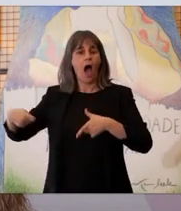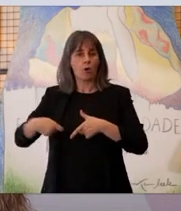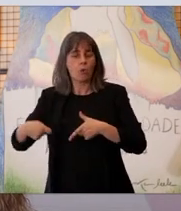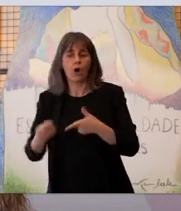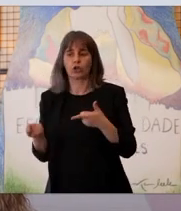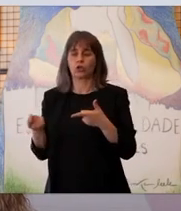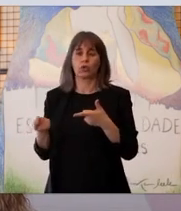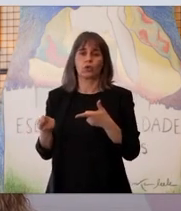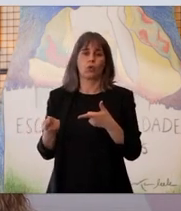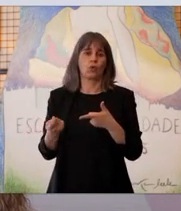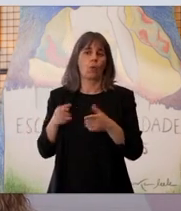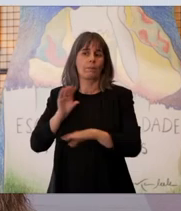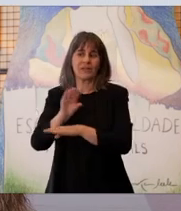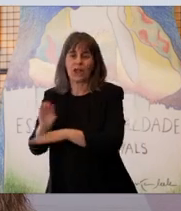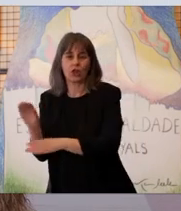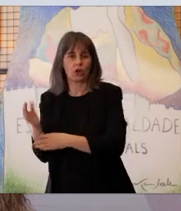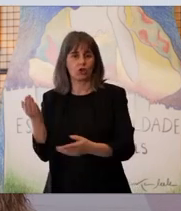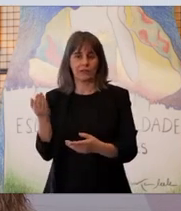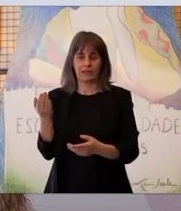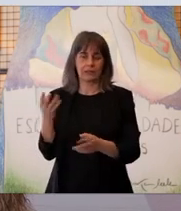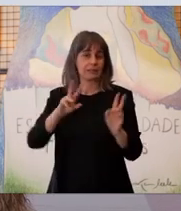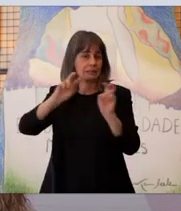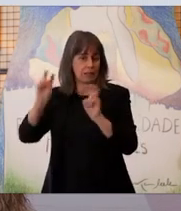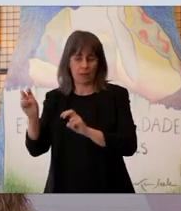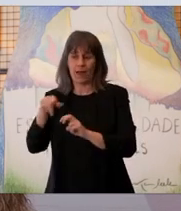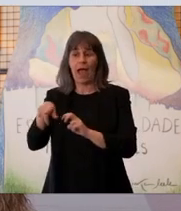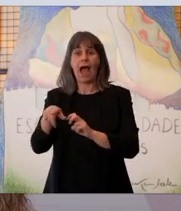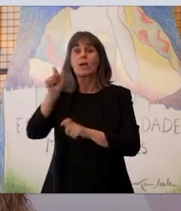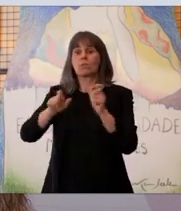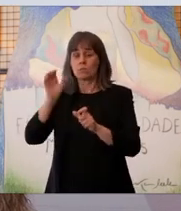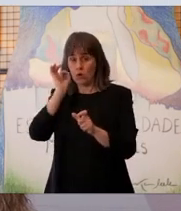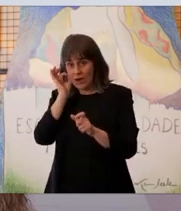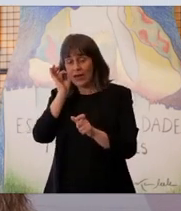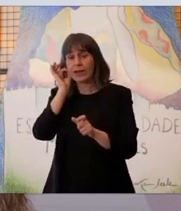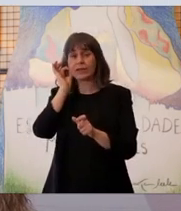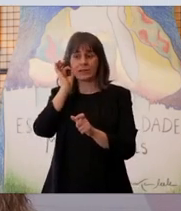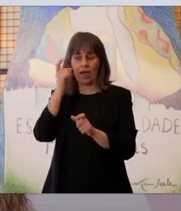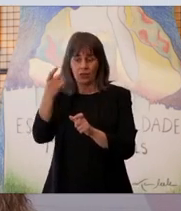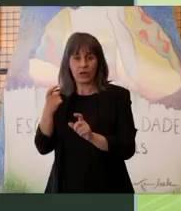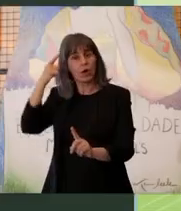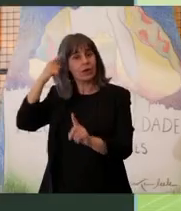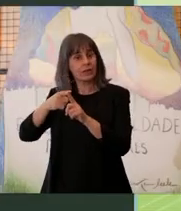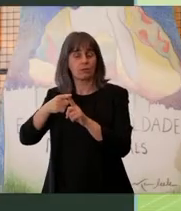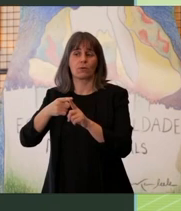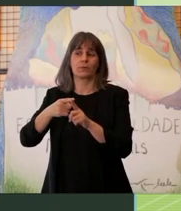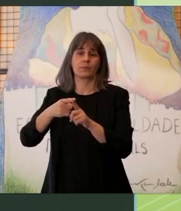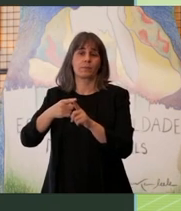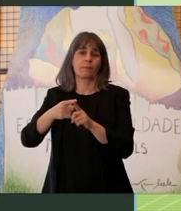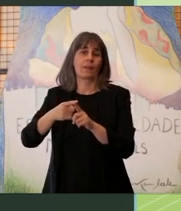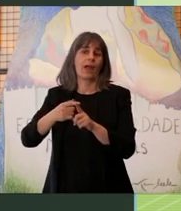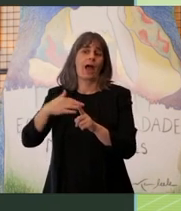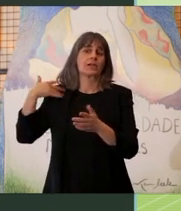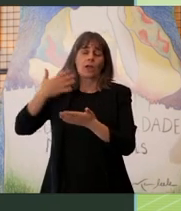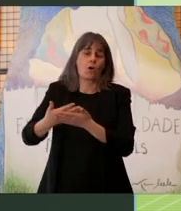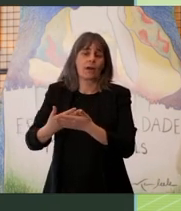en resumen una mayor cantidad de mujeres para resolver dice Victoria camps lo que tradicionalmente se ha considerado cuestiones de